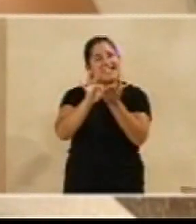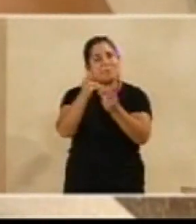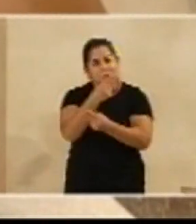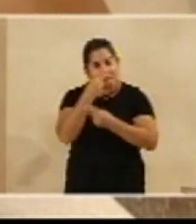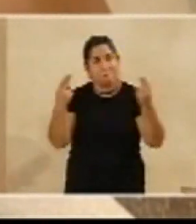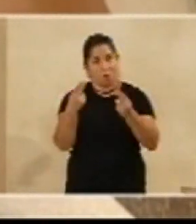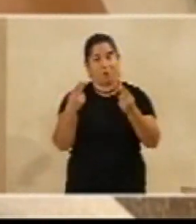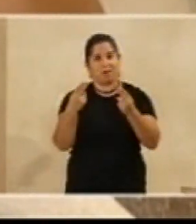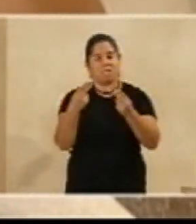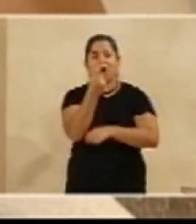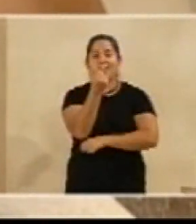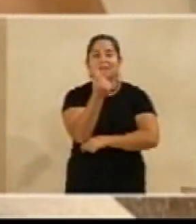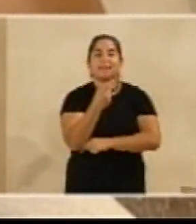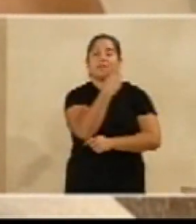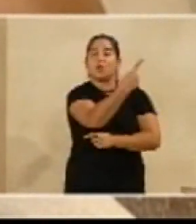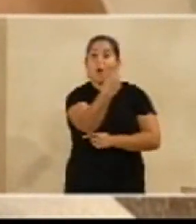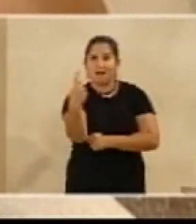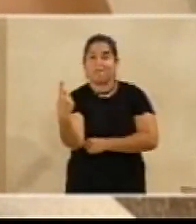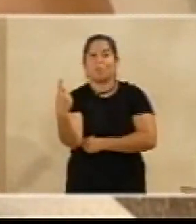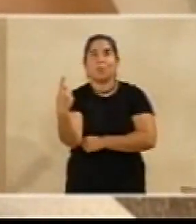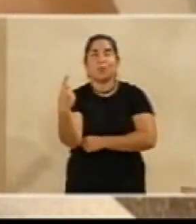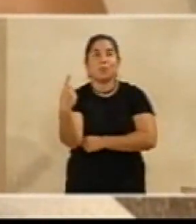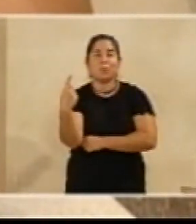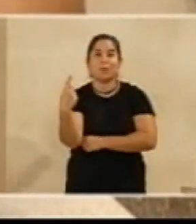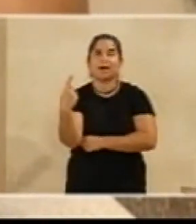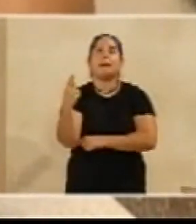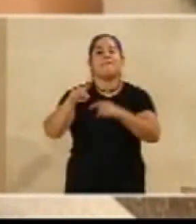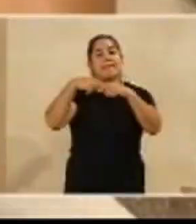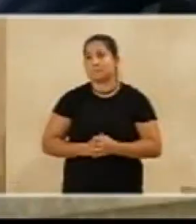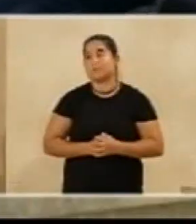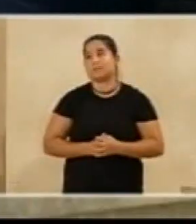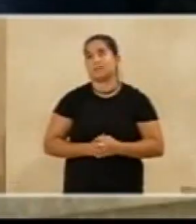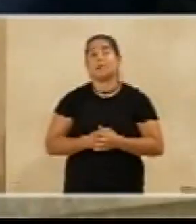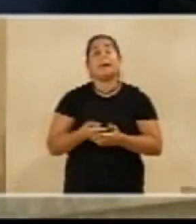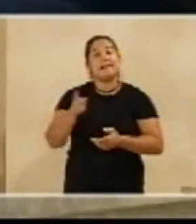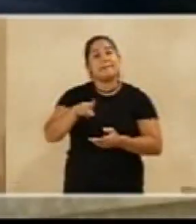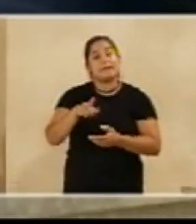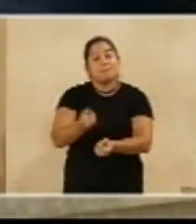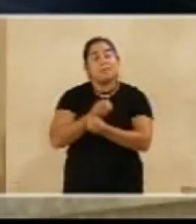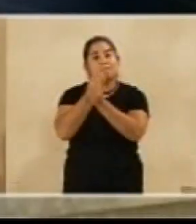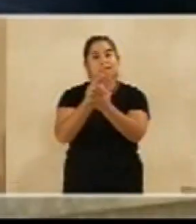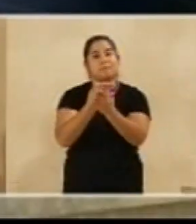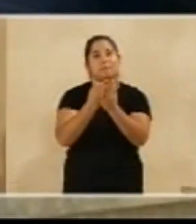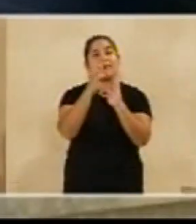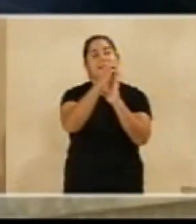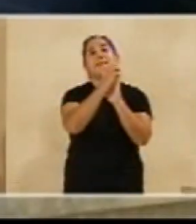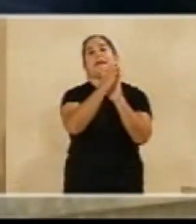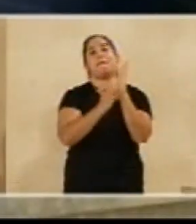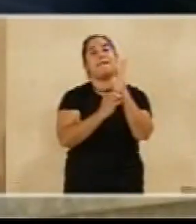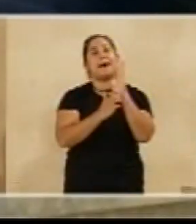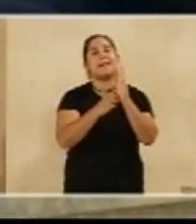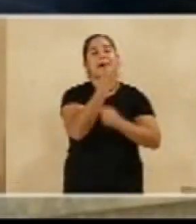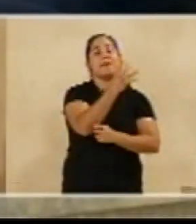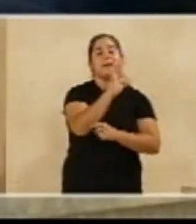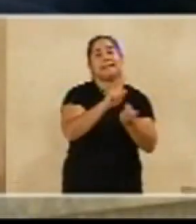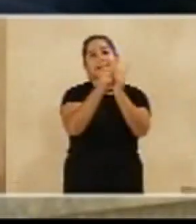necesarios y suficientes para que se presten con satisfacción en todos los barrios de nuestra ciudad. Proponemos la bajada del 30 al 27%, lo que dará